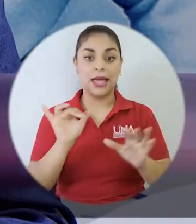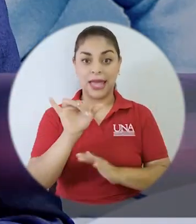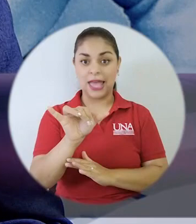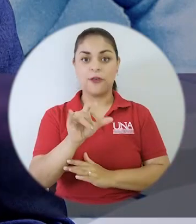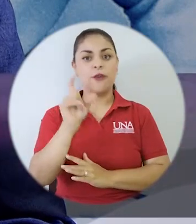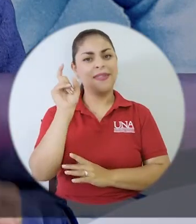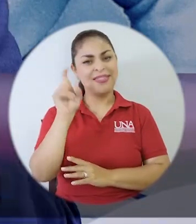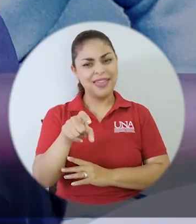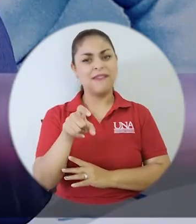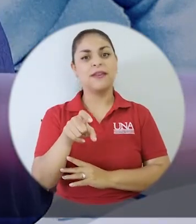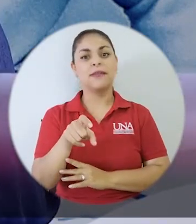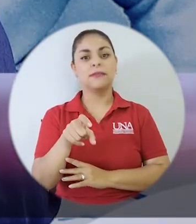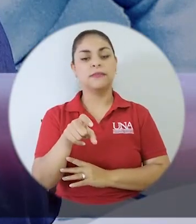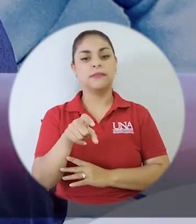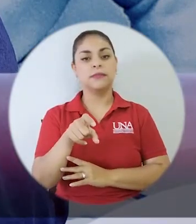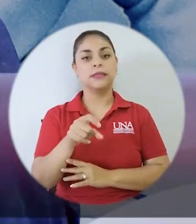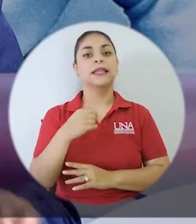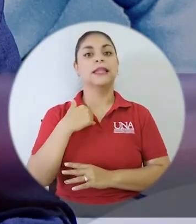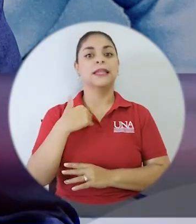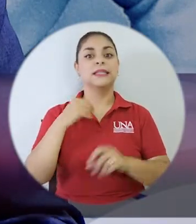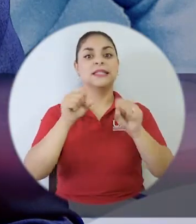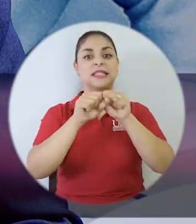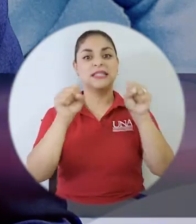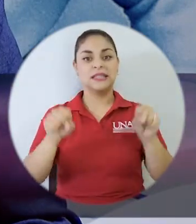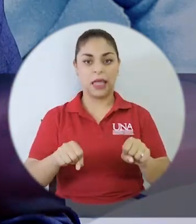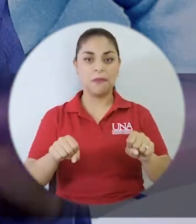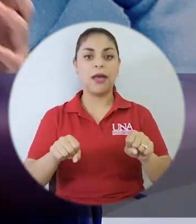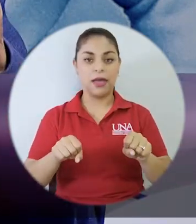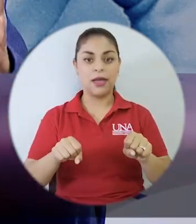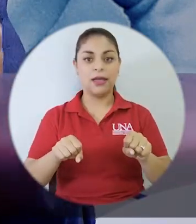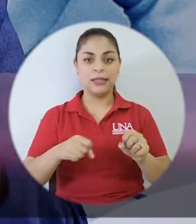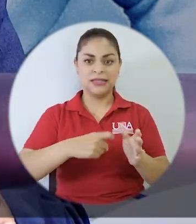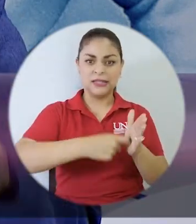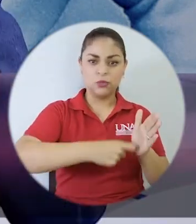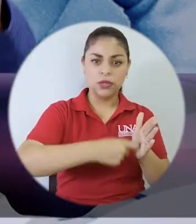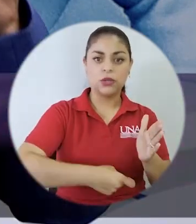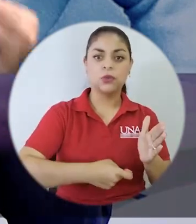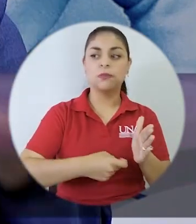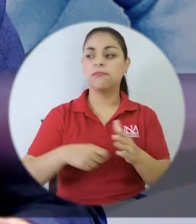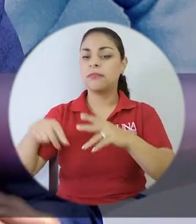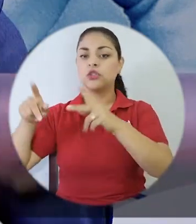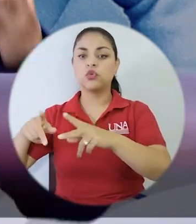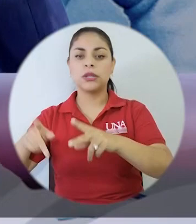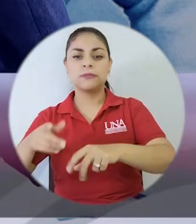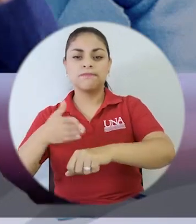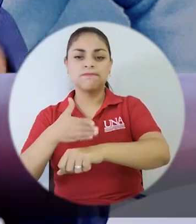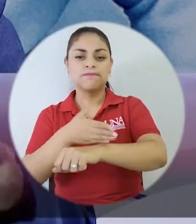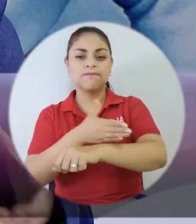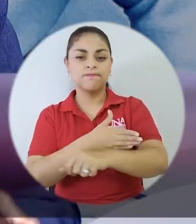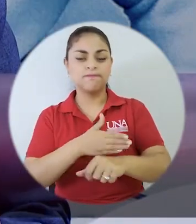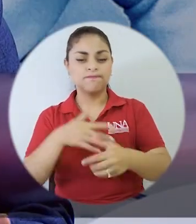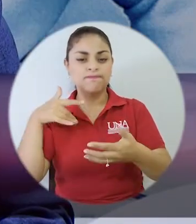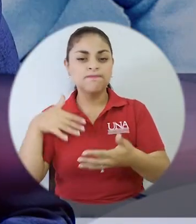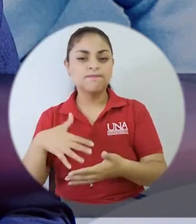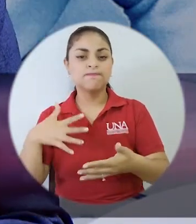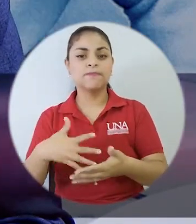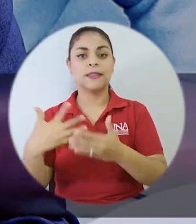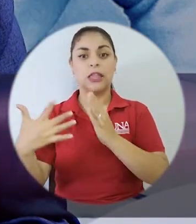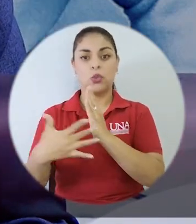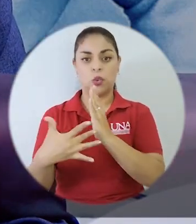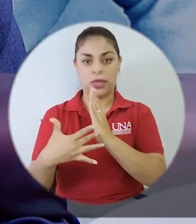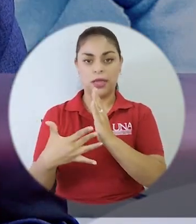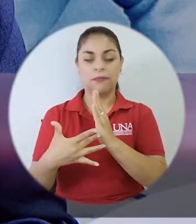¿verdad? Eso hay que apostar el sistema tributario, gente mejor preparada, con mejor tecnología, y hay que arrancar ya por